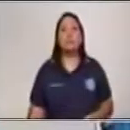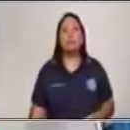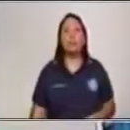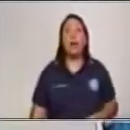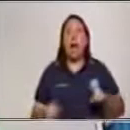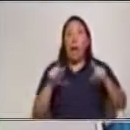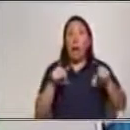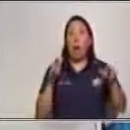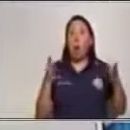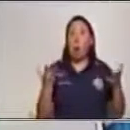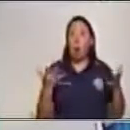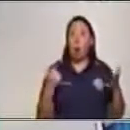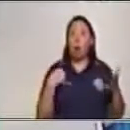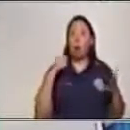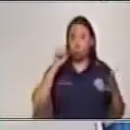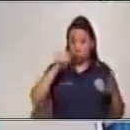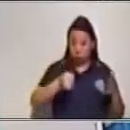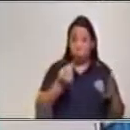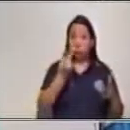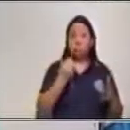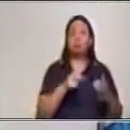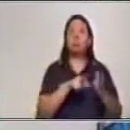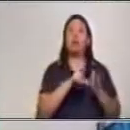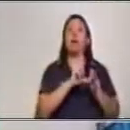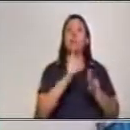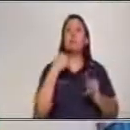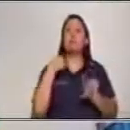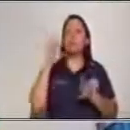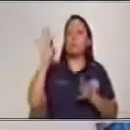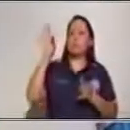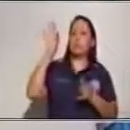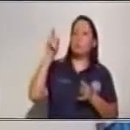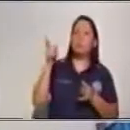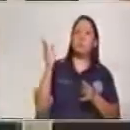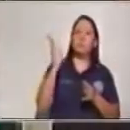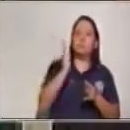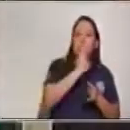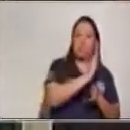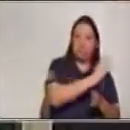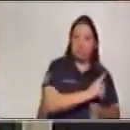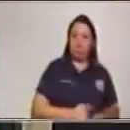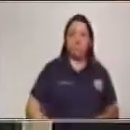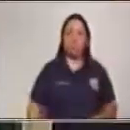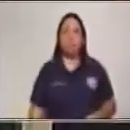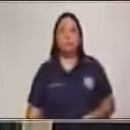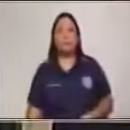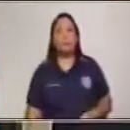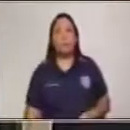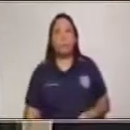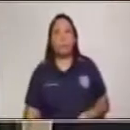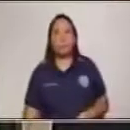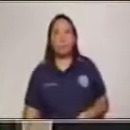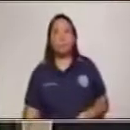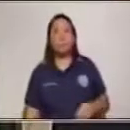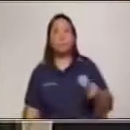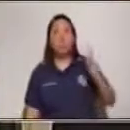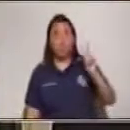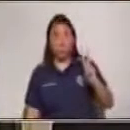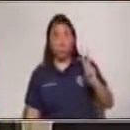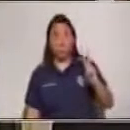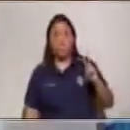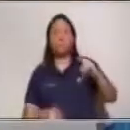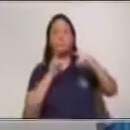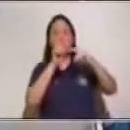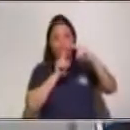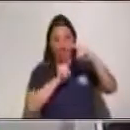Y ahora sí, podemos repetir o hacer un paso más en nuestro procedimiento. El 2